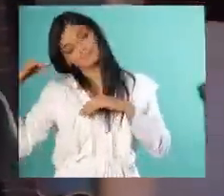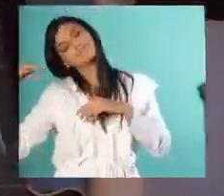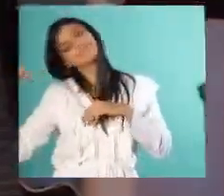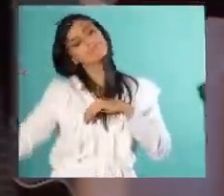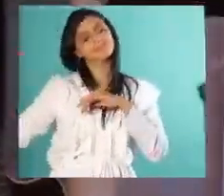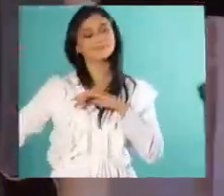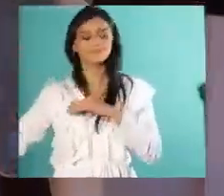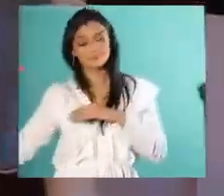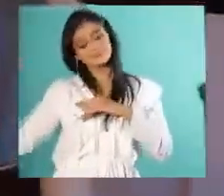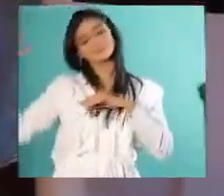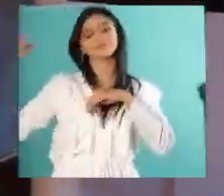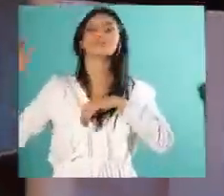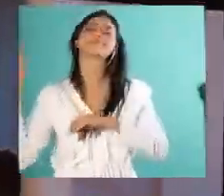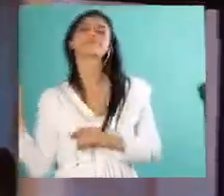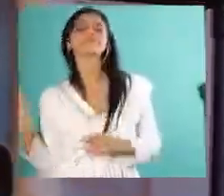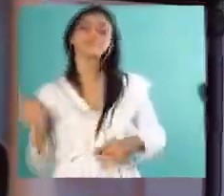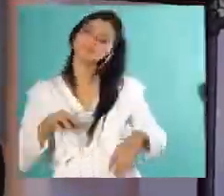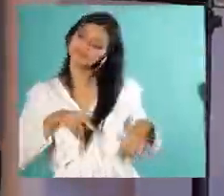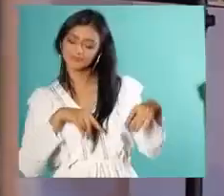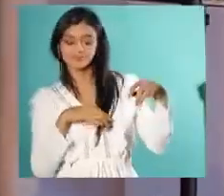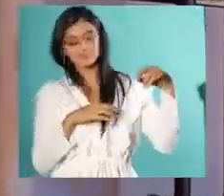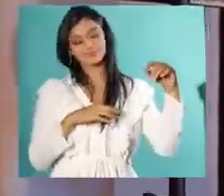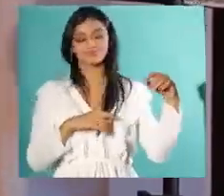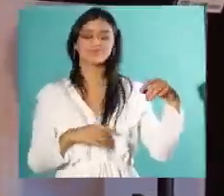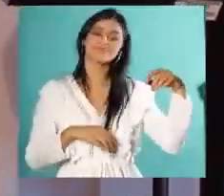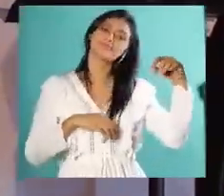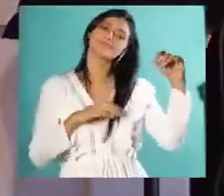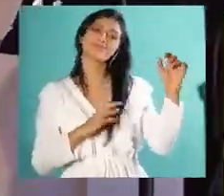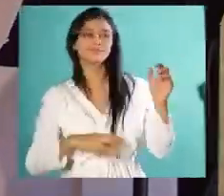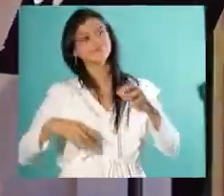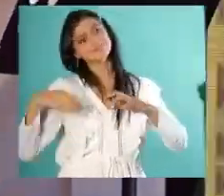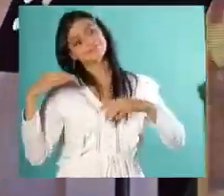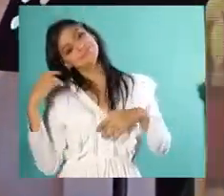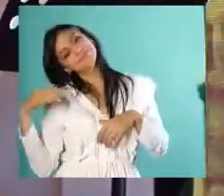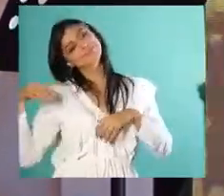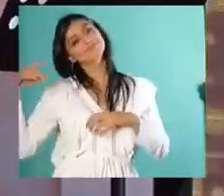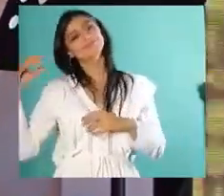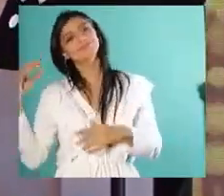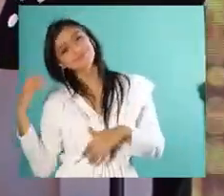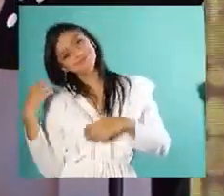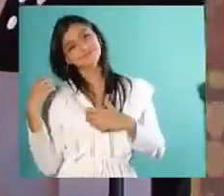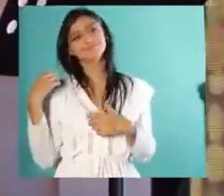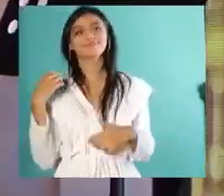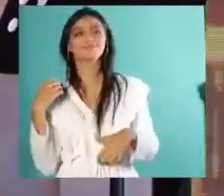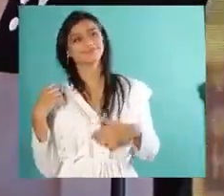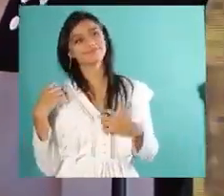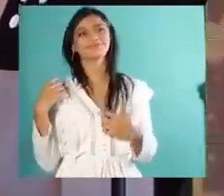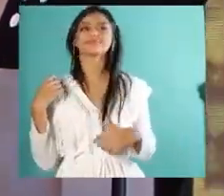Oh, oh, oh, oh, oh, oh.